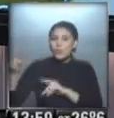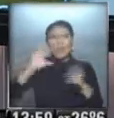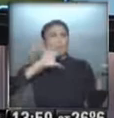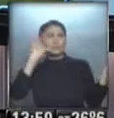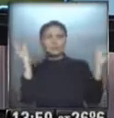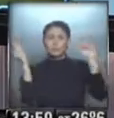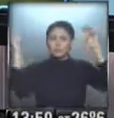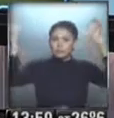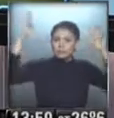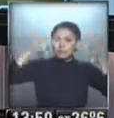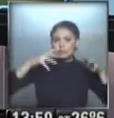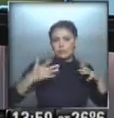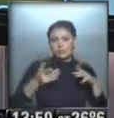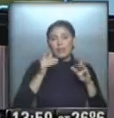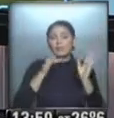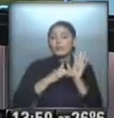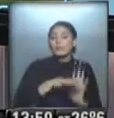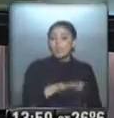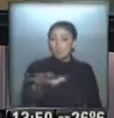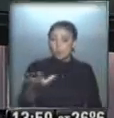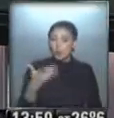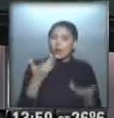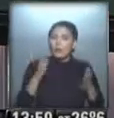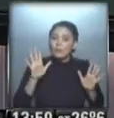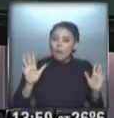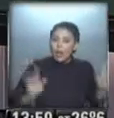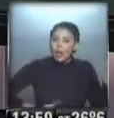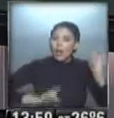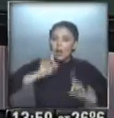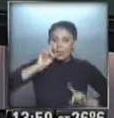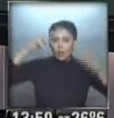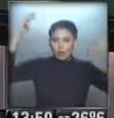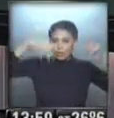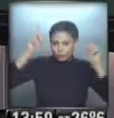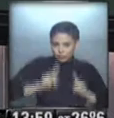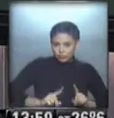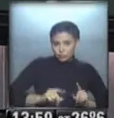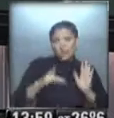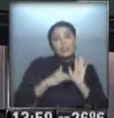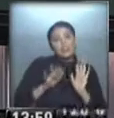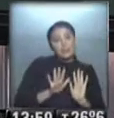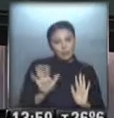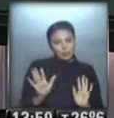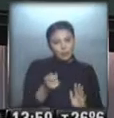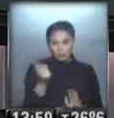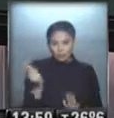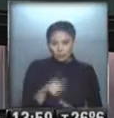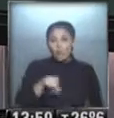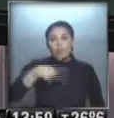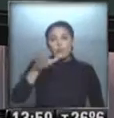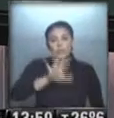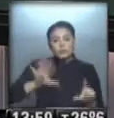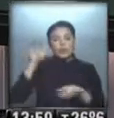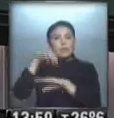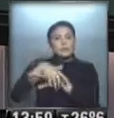inestabilidad de manera muy dispersa la probabilidad de alguna tormenta pero muy disperso no este